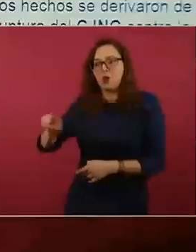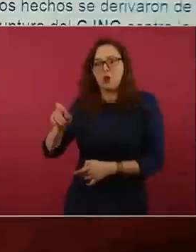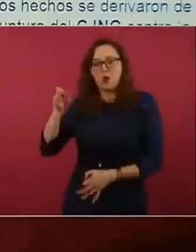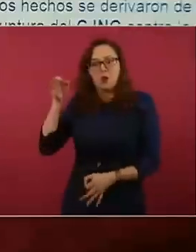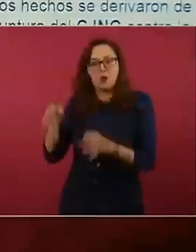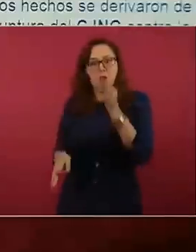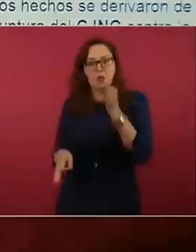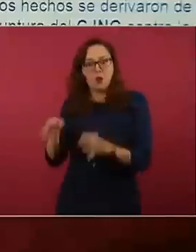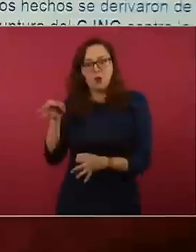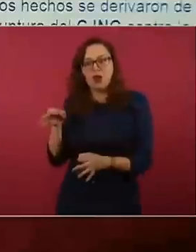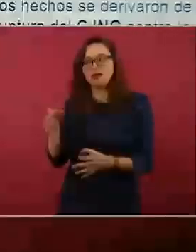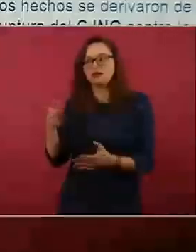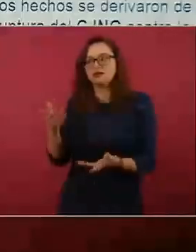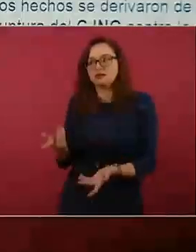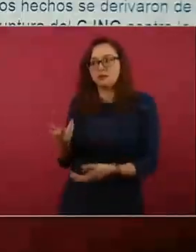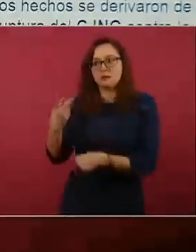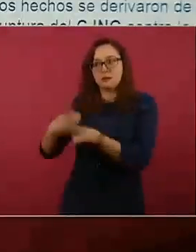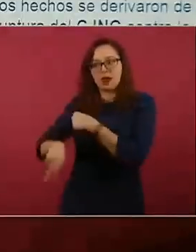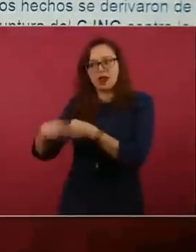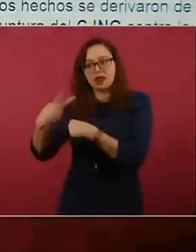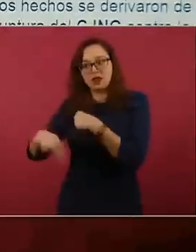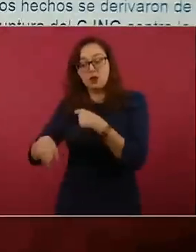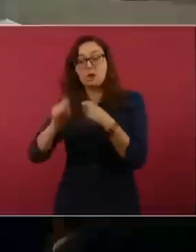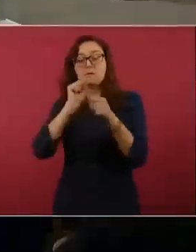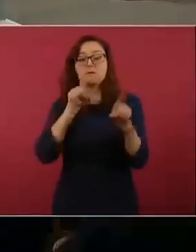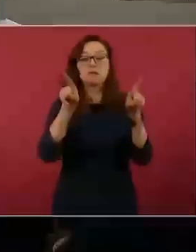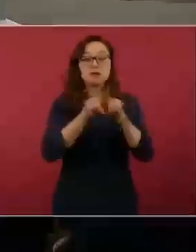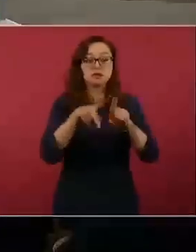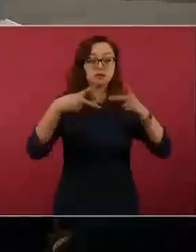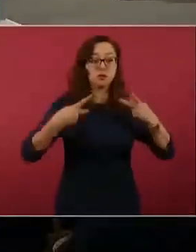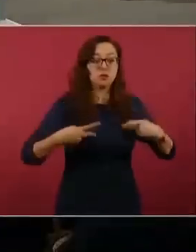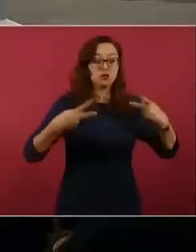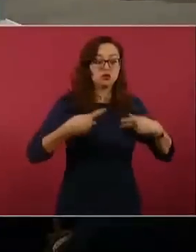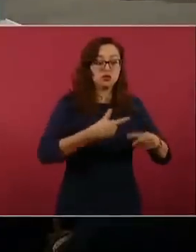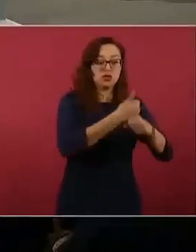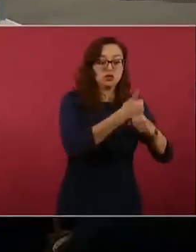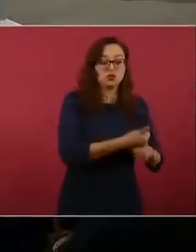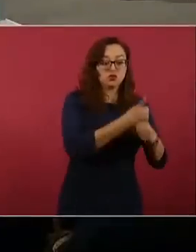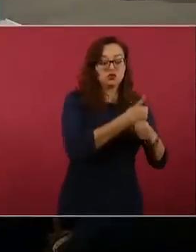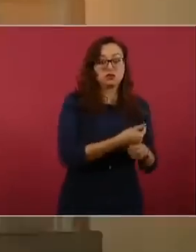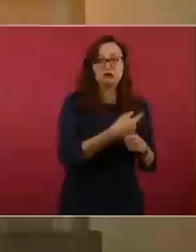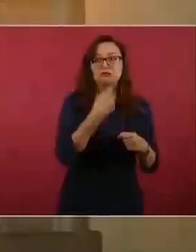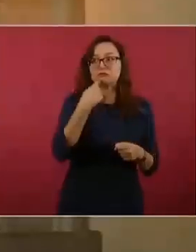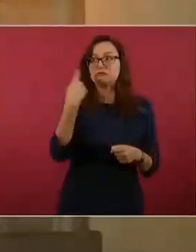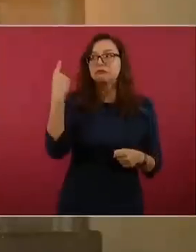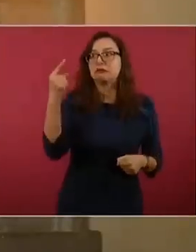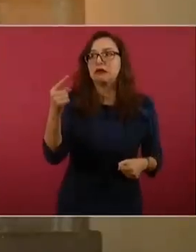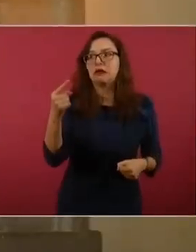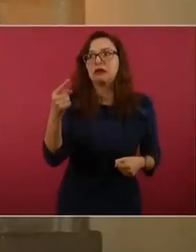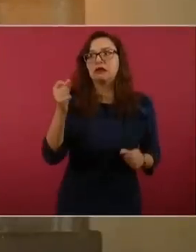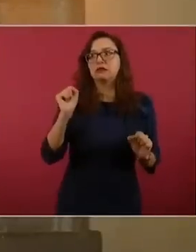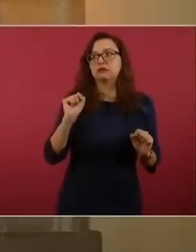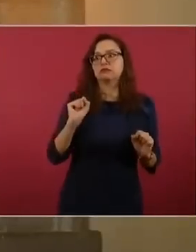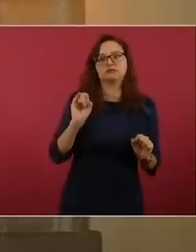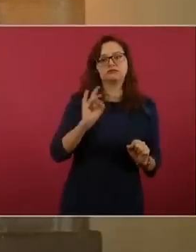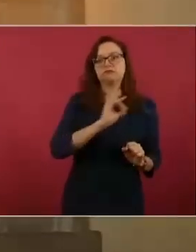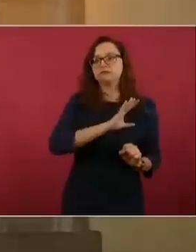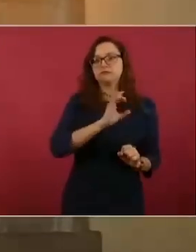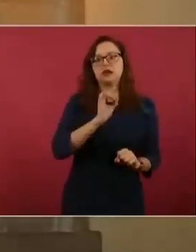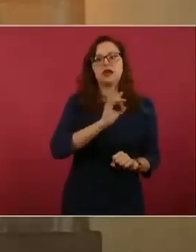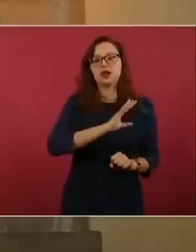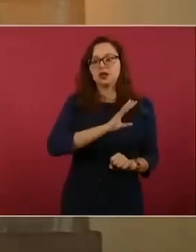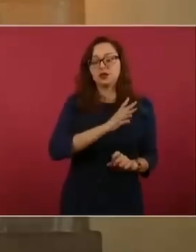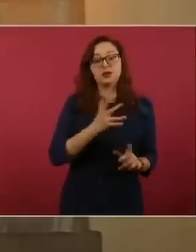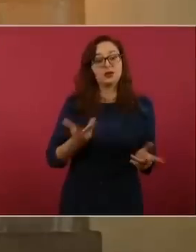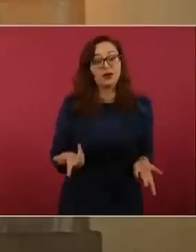a denunciar esos delitos, para los testigos que intervienen en la parte procesal, y sobre todo representa